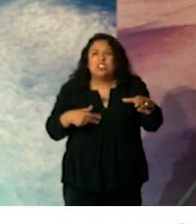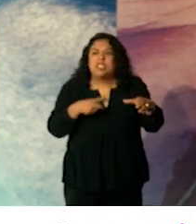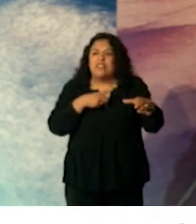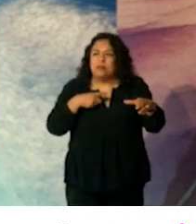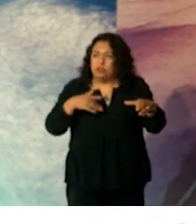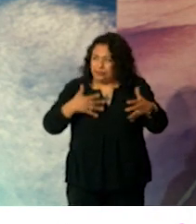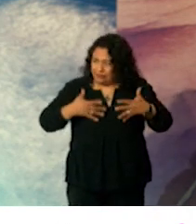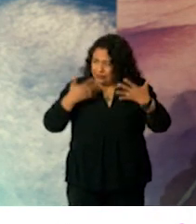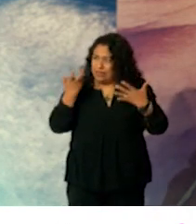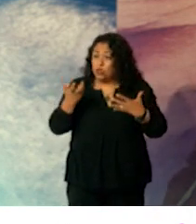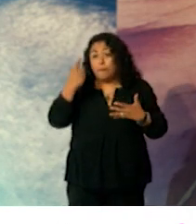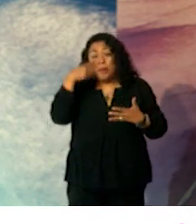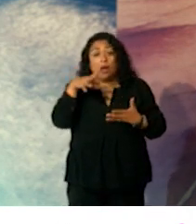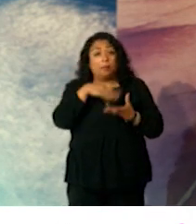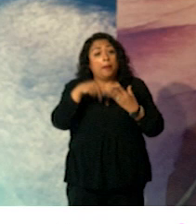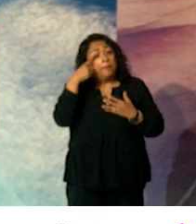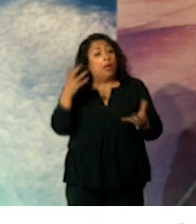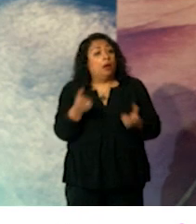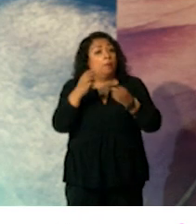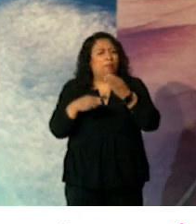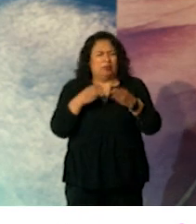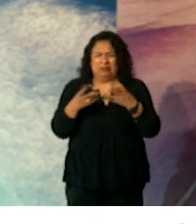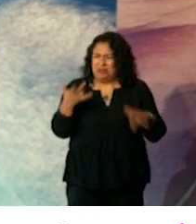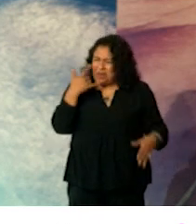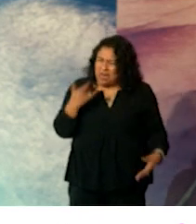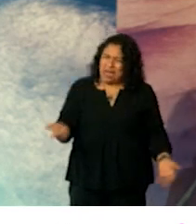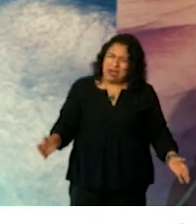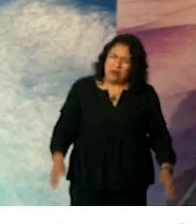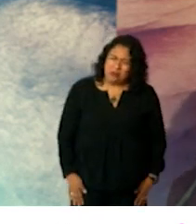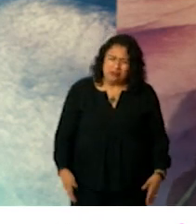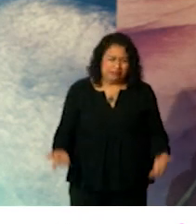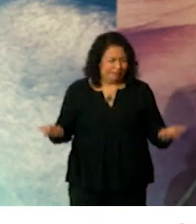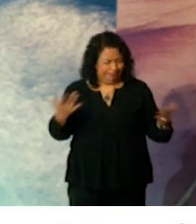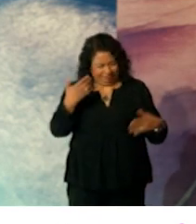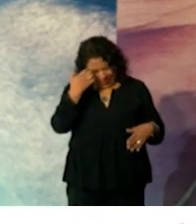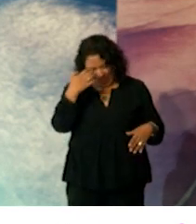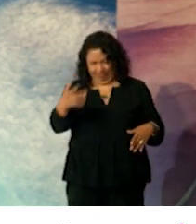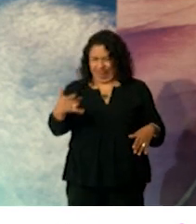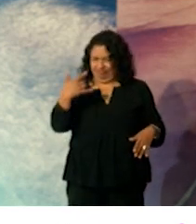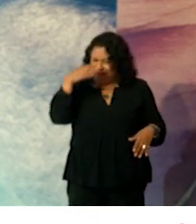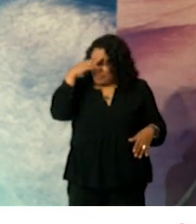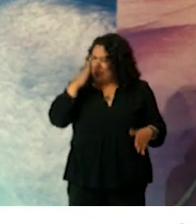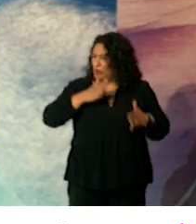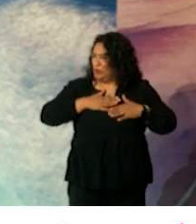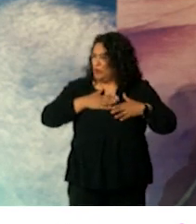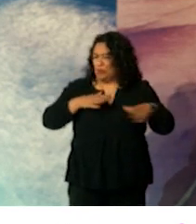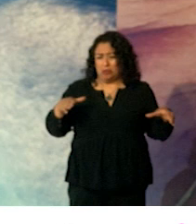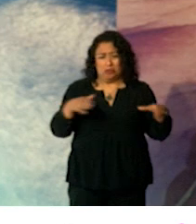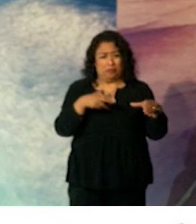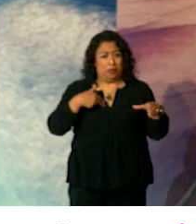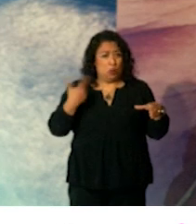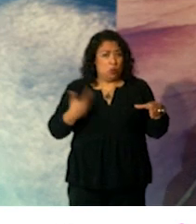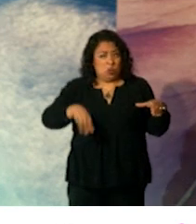esa motivación de rentabilidad para salvar el mundo. Qué raros. O sea, qué extraño que pensemos que somos la especie